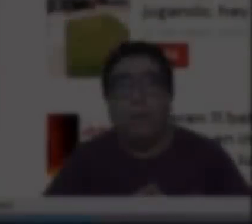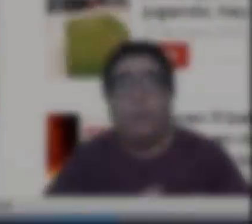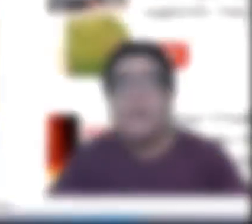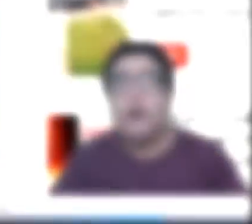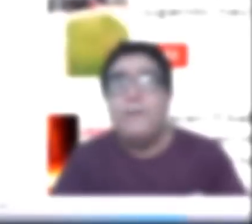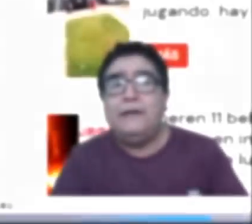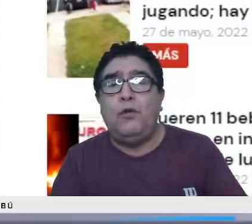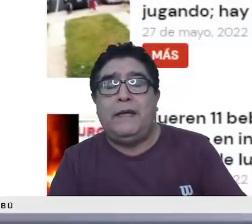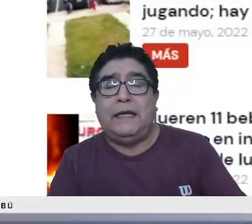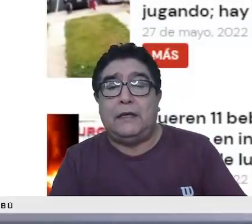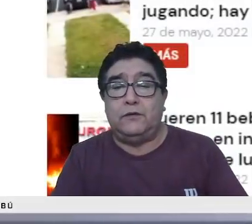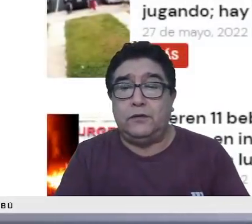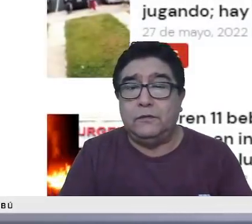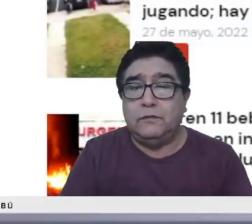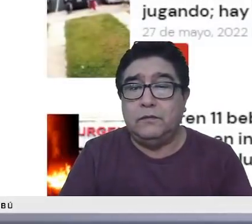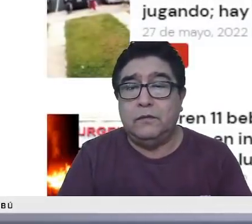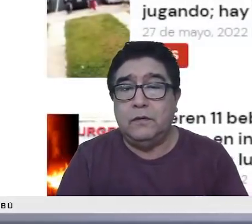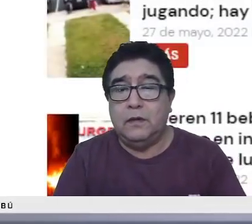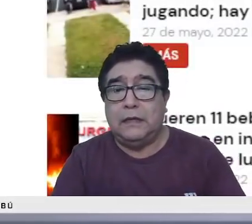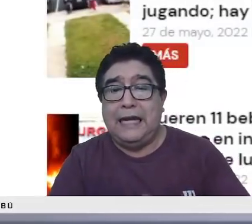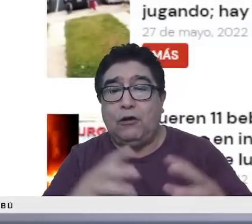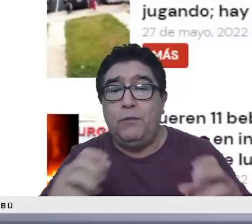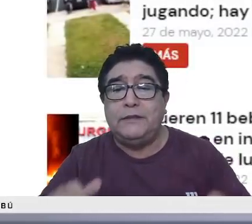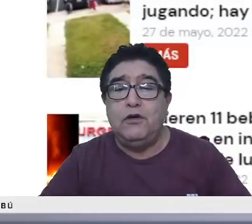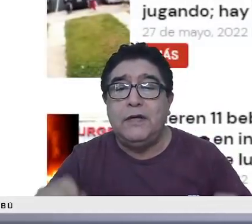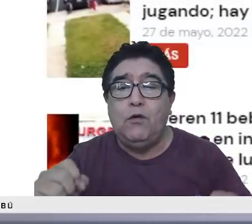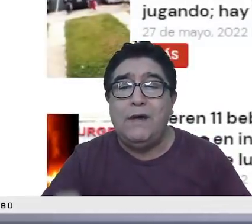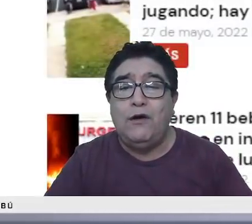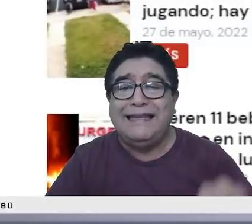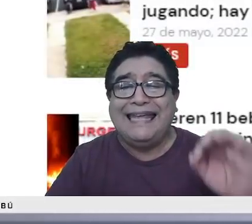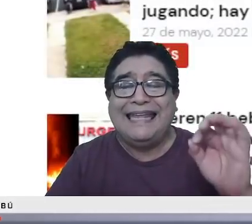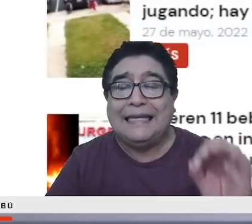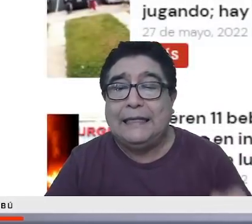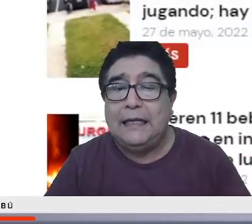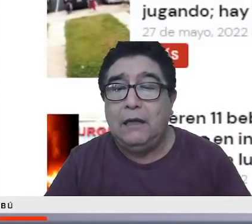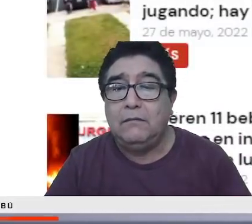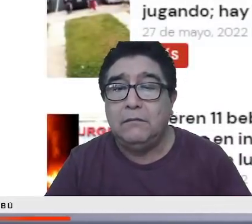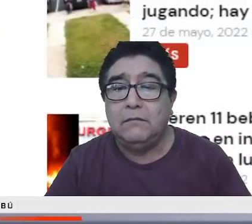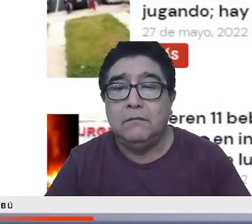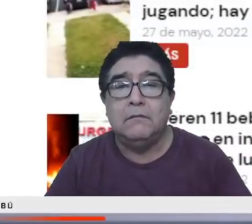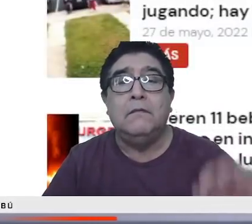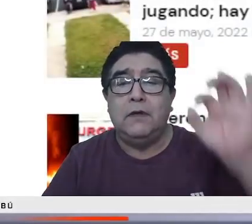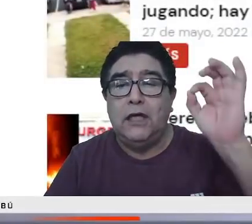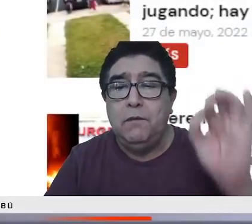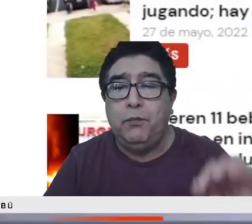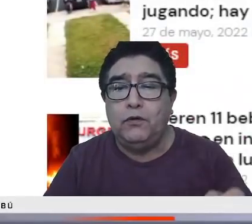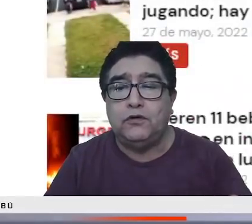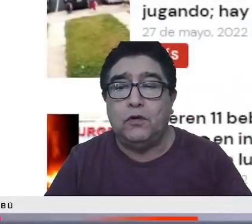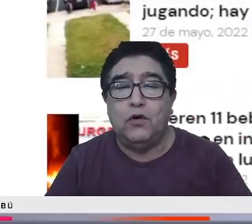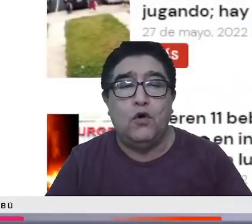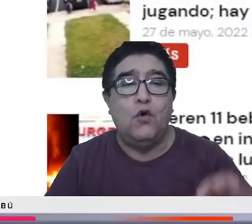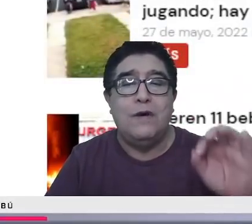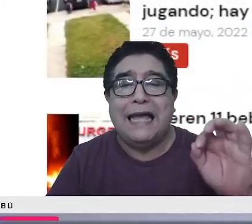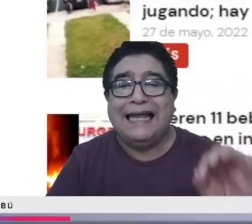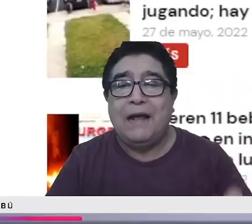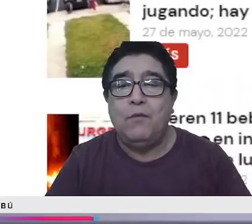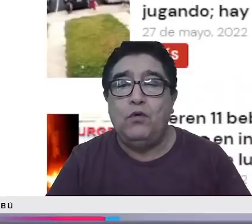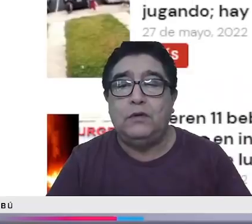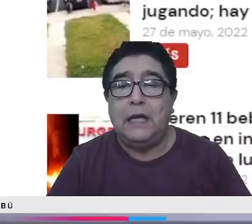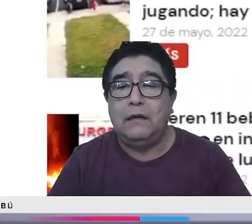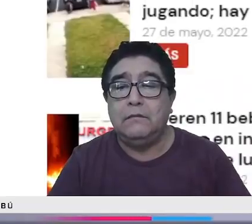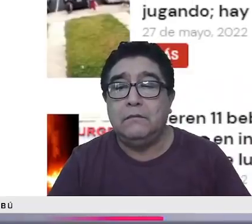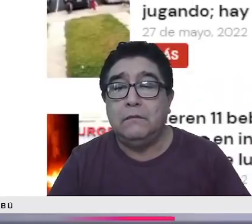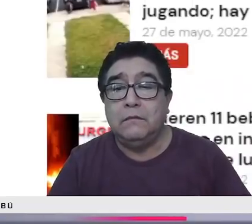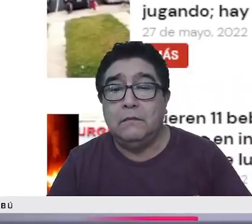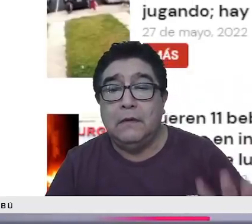Pues les comento mexicanos, que la Comisión Reguladora de Energía Impulso una gran